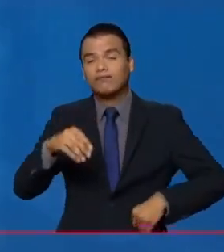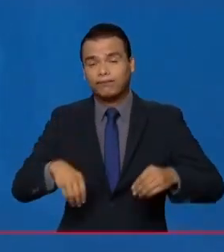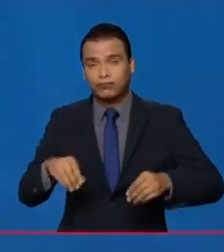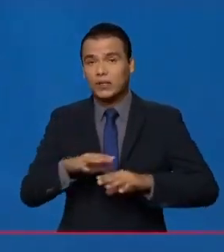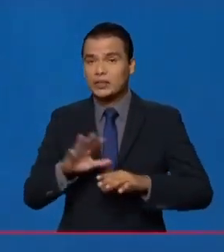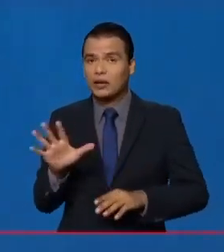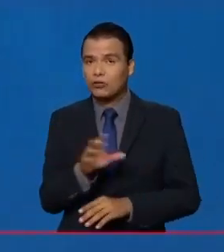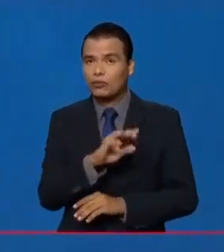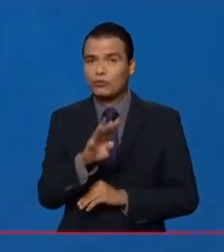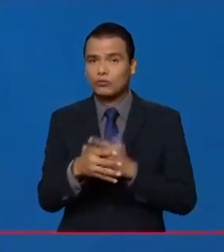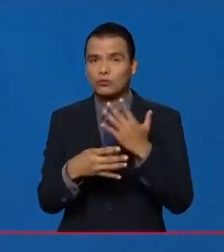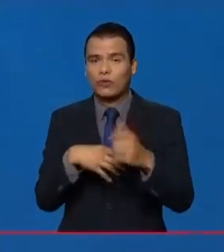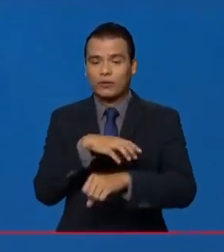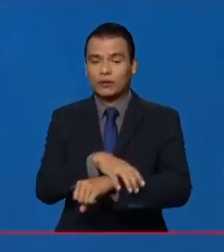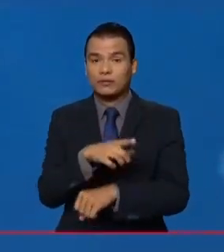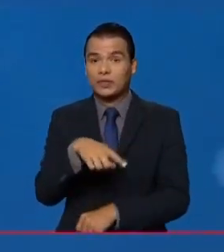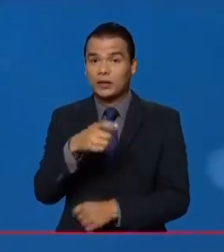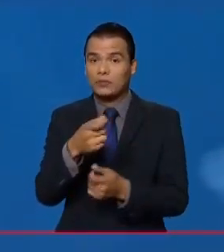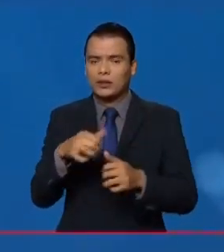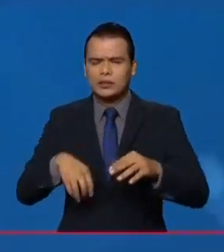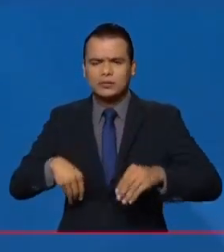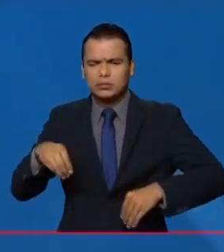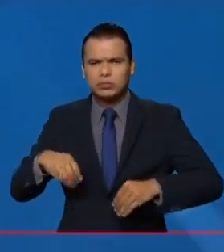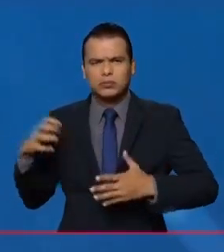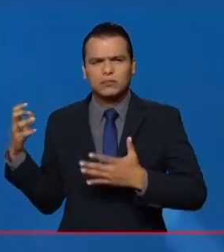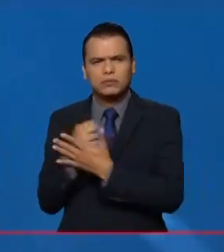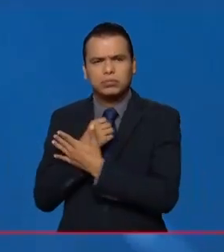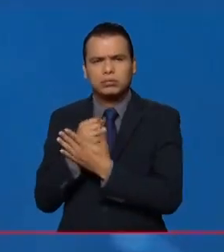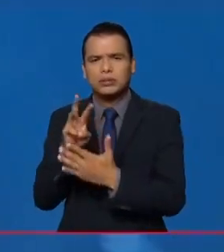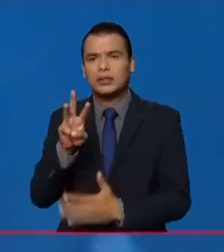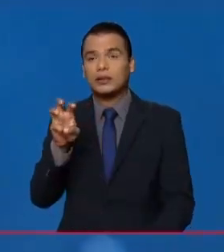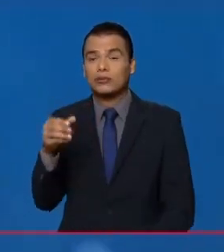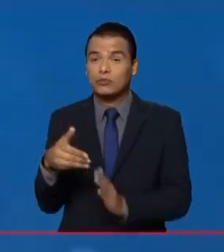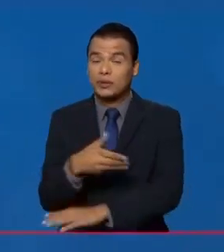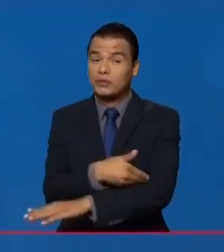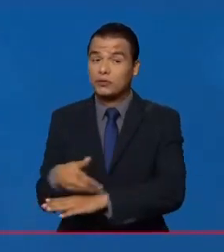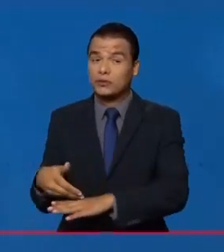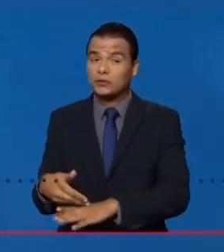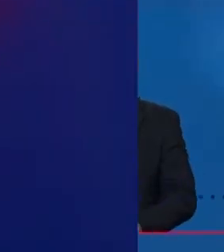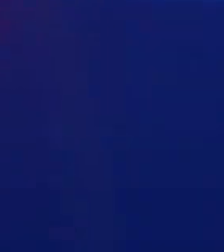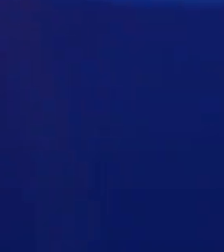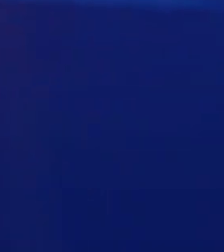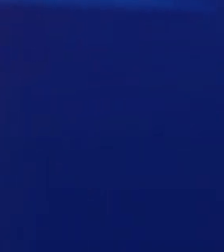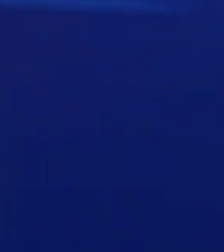corrupción, generando un desfalco de más de 38 mil millones de pesos.